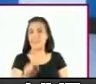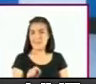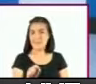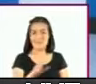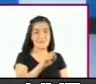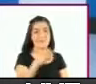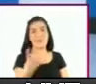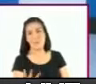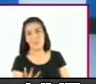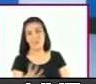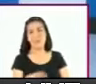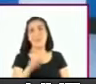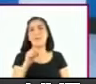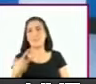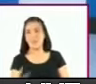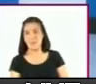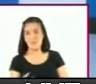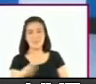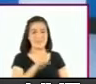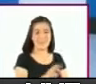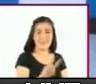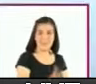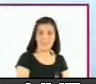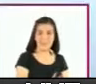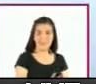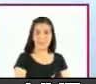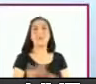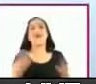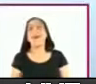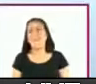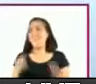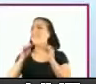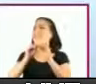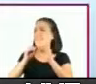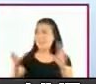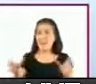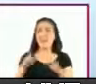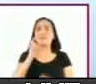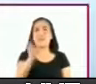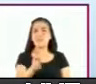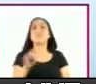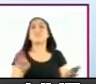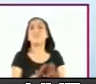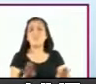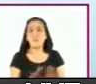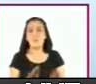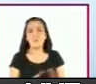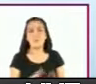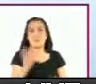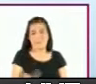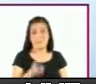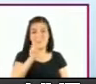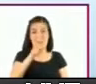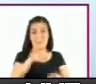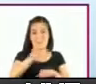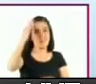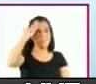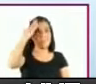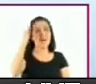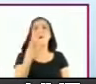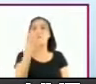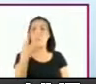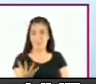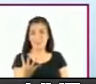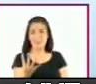20, 24, 28, 32. ¡Claro! Significa que la constante es 4. Me parece que